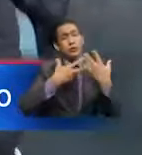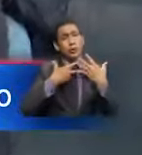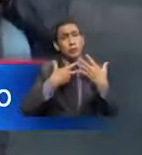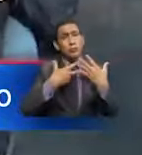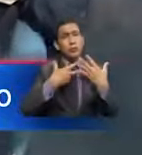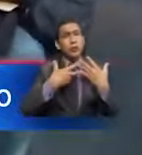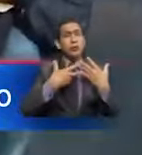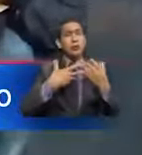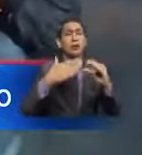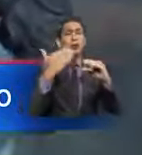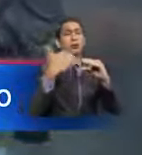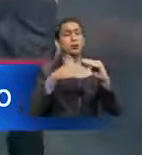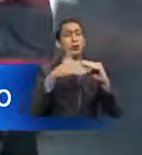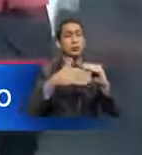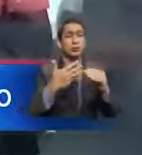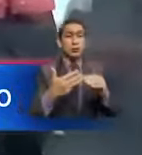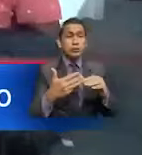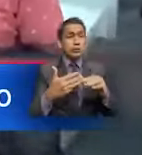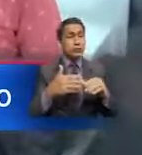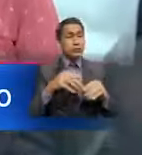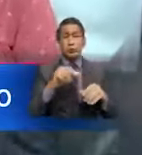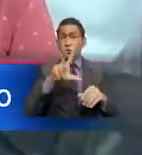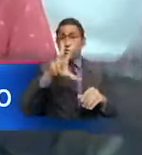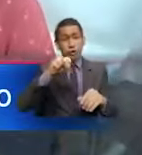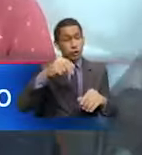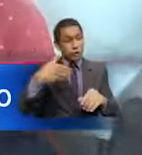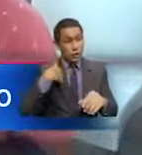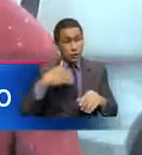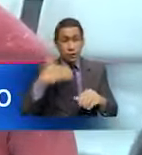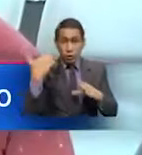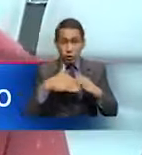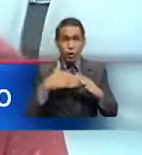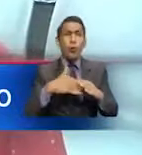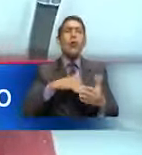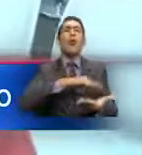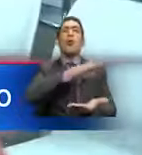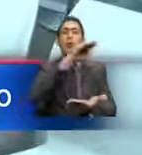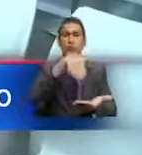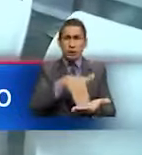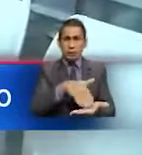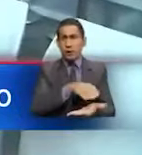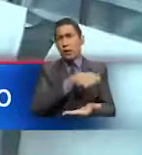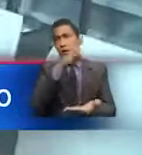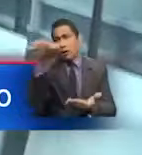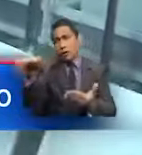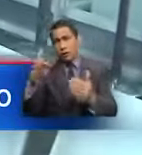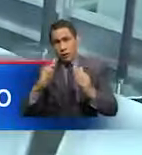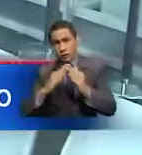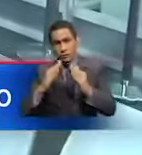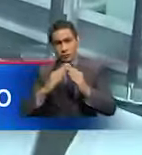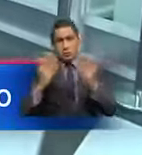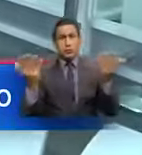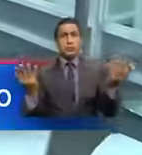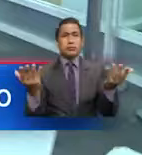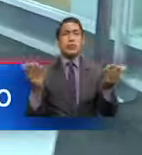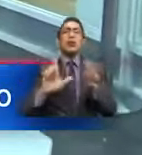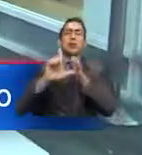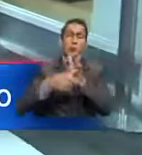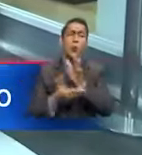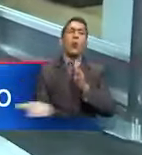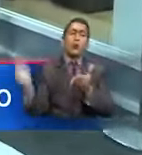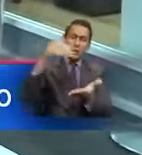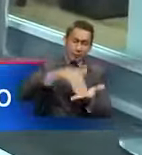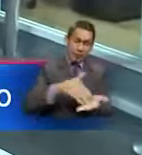el correo electrónico. Si no tengo, tuve que regresarme a la casa y hasta eso ya pasaron 8 días. Y así ha venido